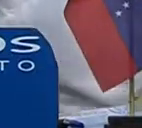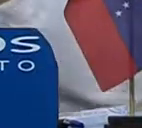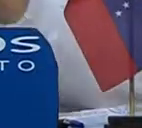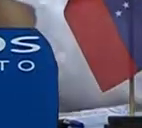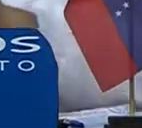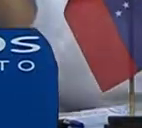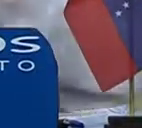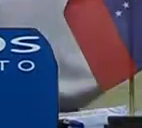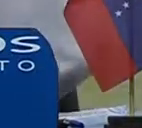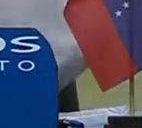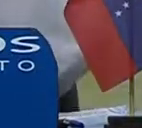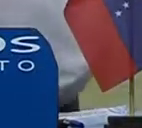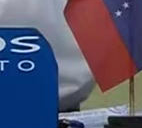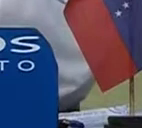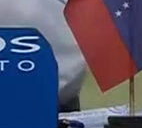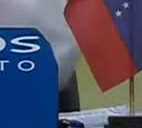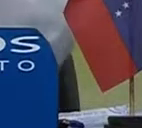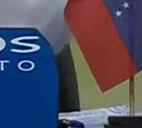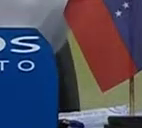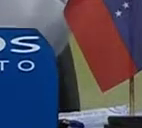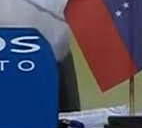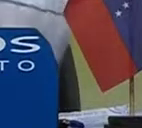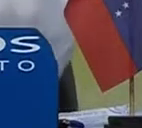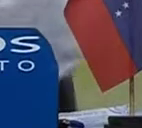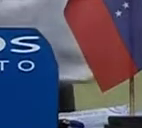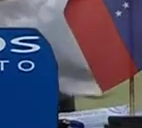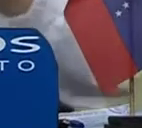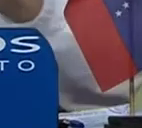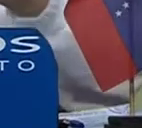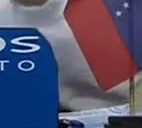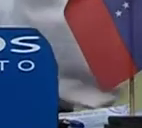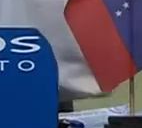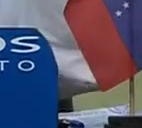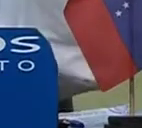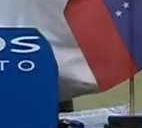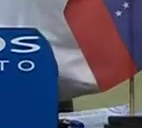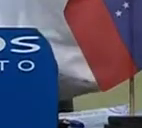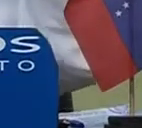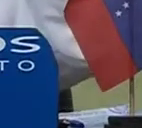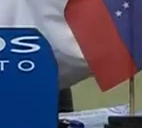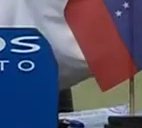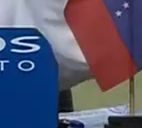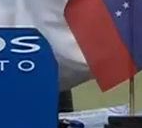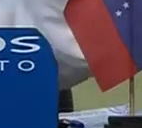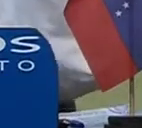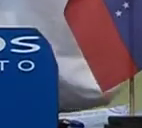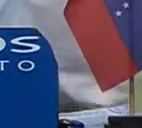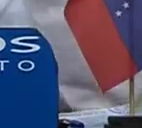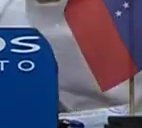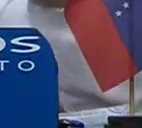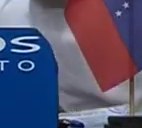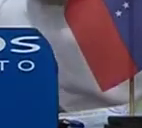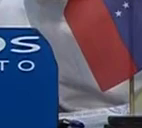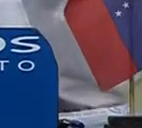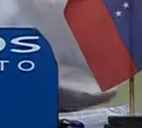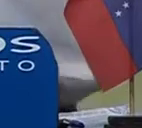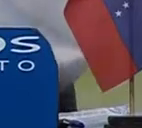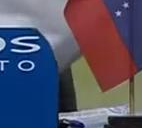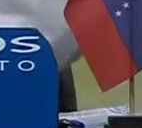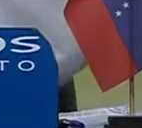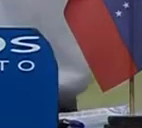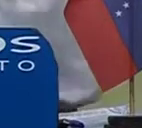como ciudad derribada y sin muro, es el hombre o la